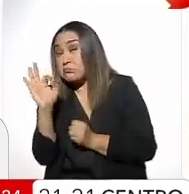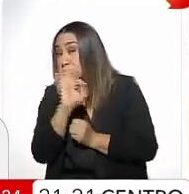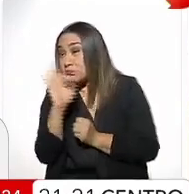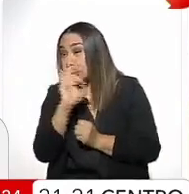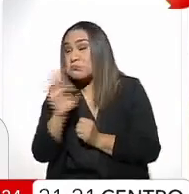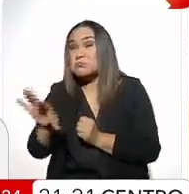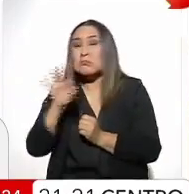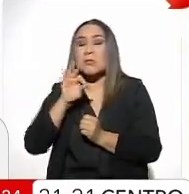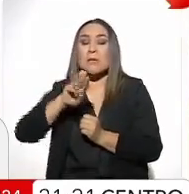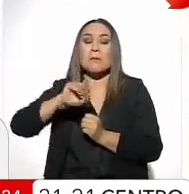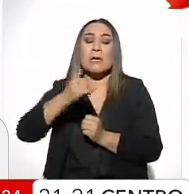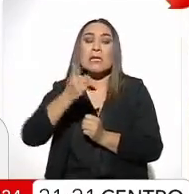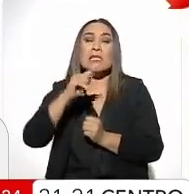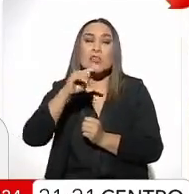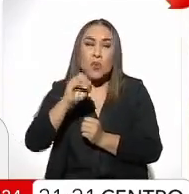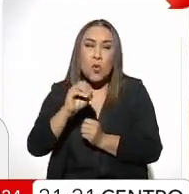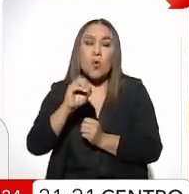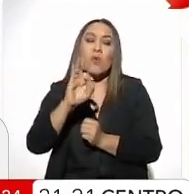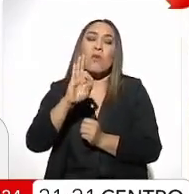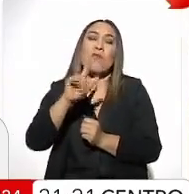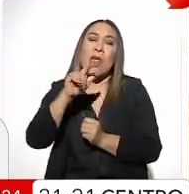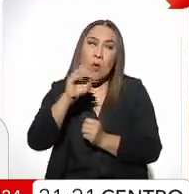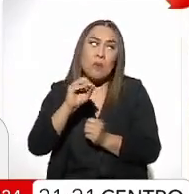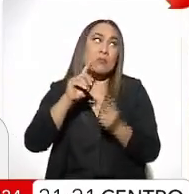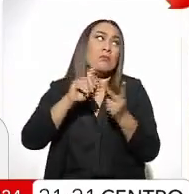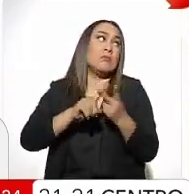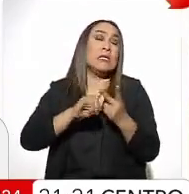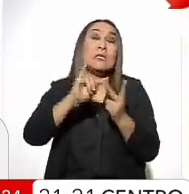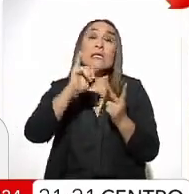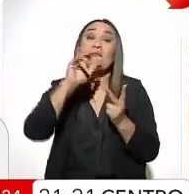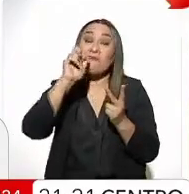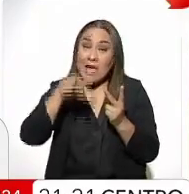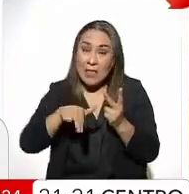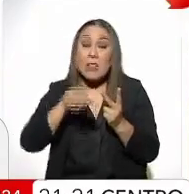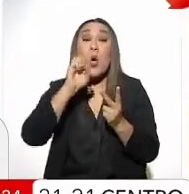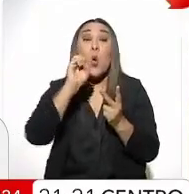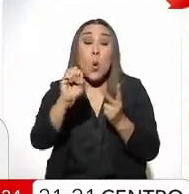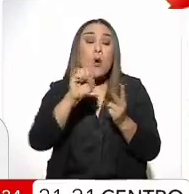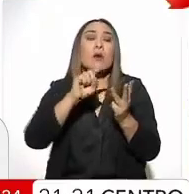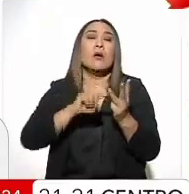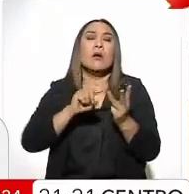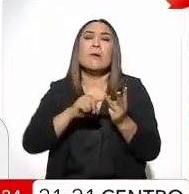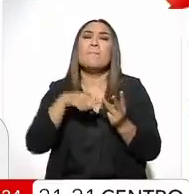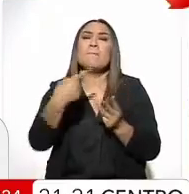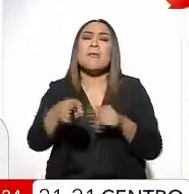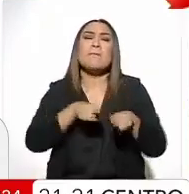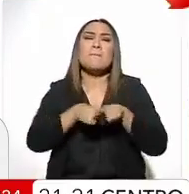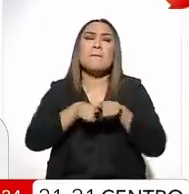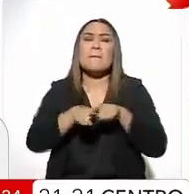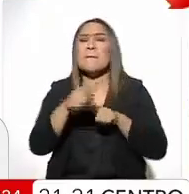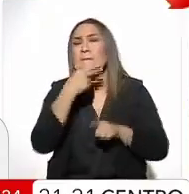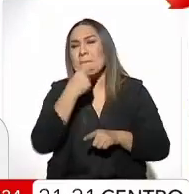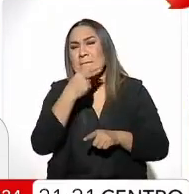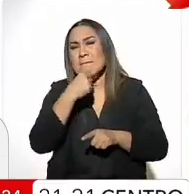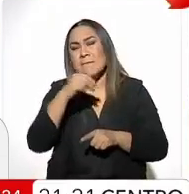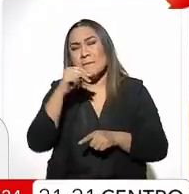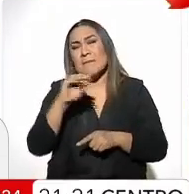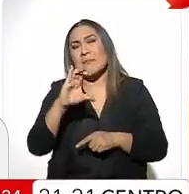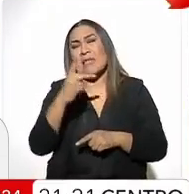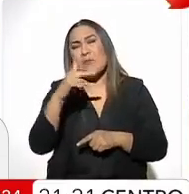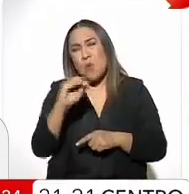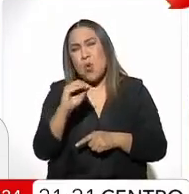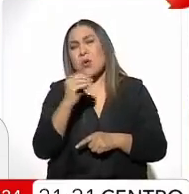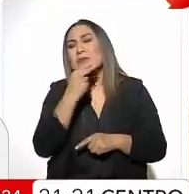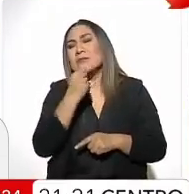Maito Flaco, puede ser Iván Archibaldo o el hermano de Chapo Guzmán,